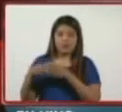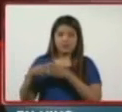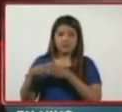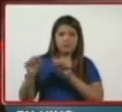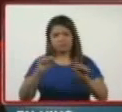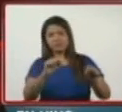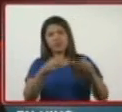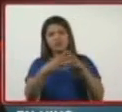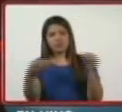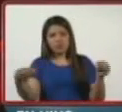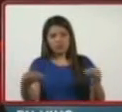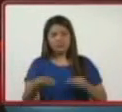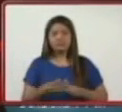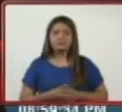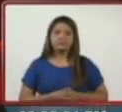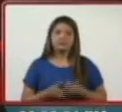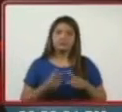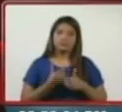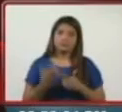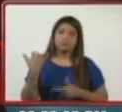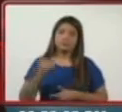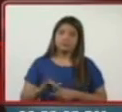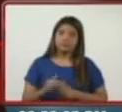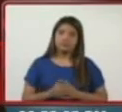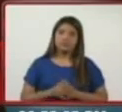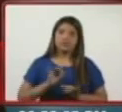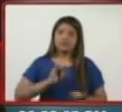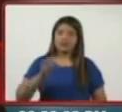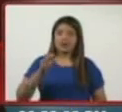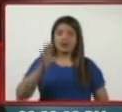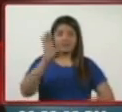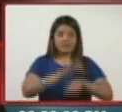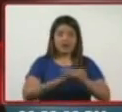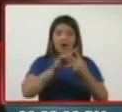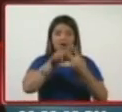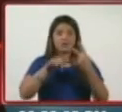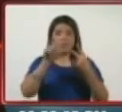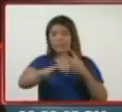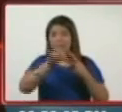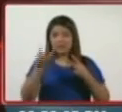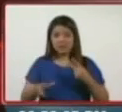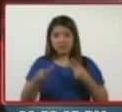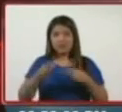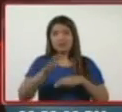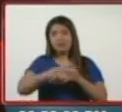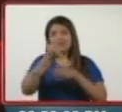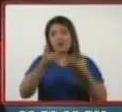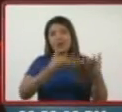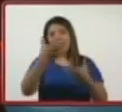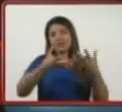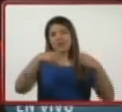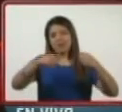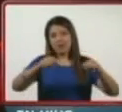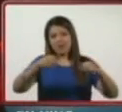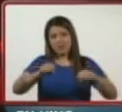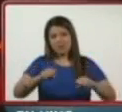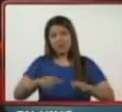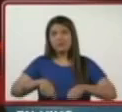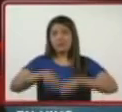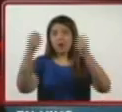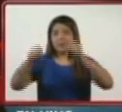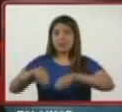ataque y bueno, aprendimos a 2 personas que están involucradas en la quema de la moto. Los destrozos, pues,